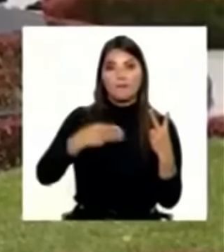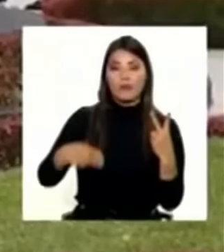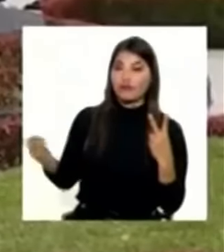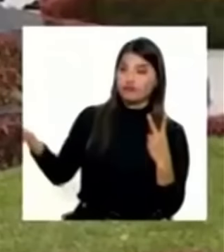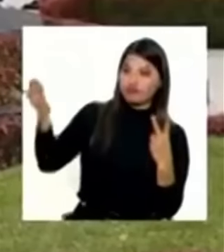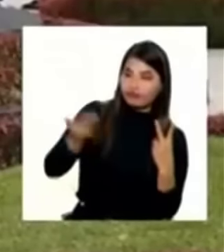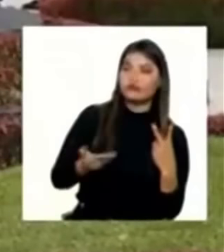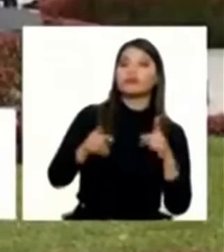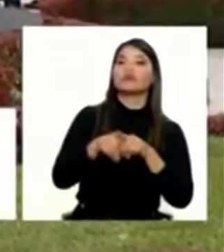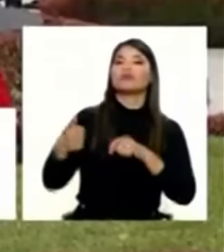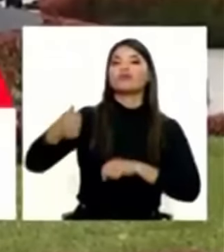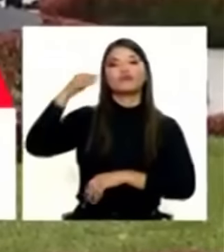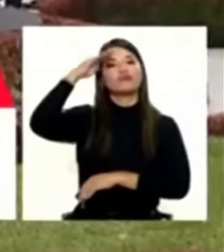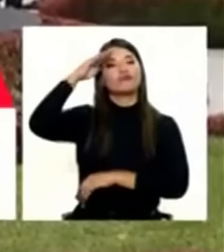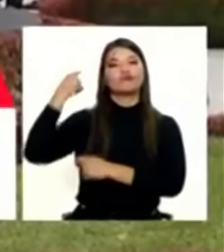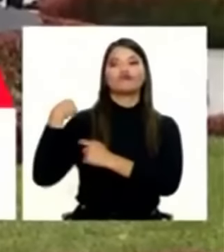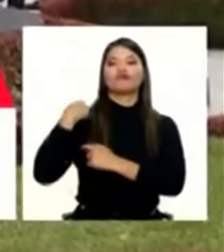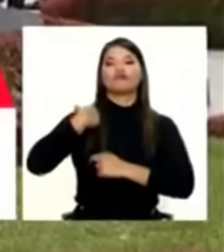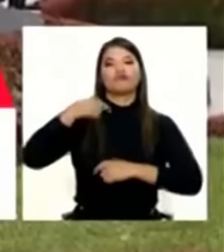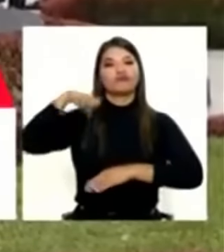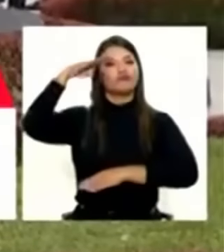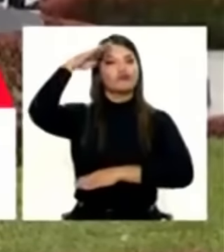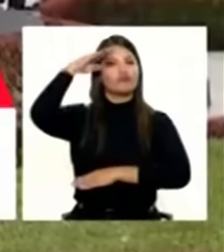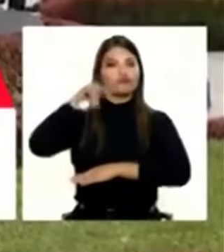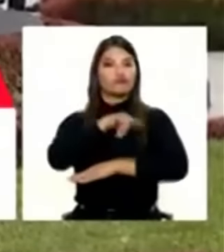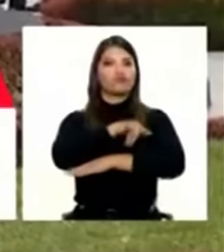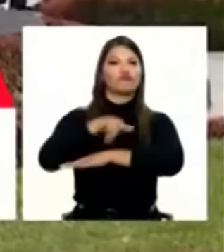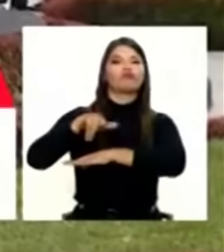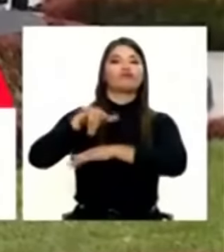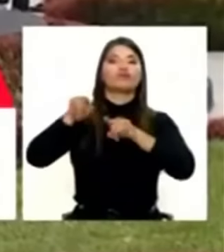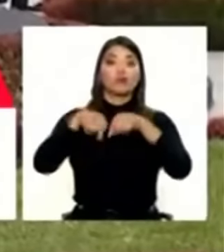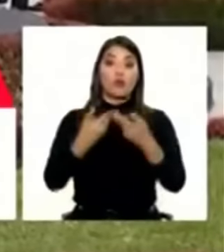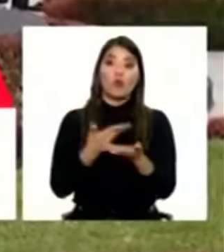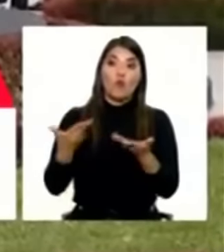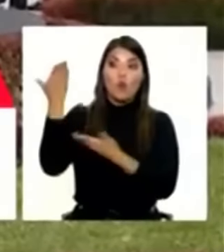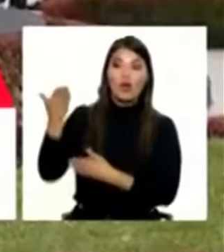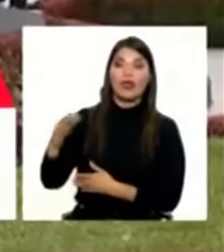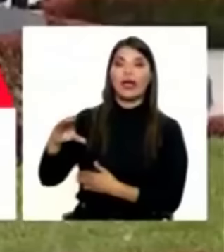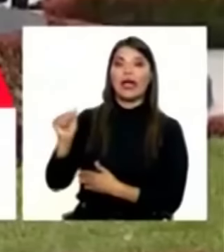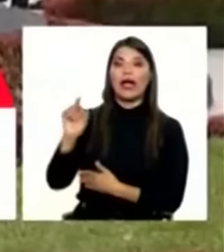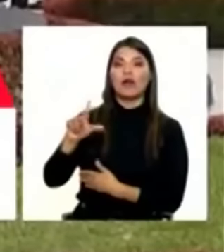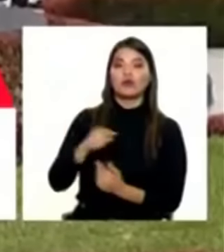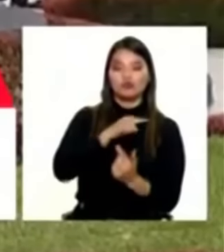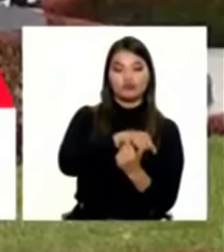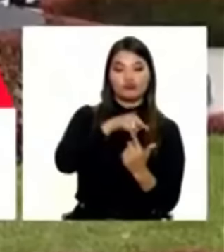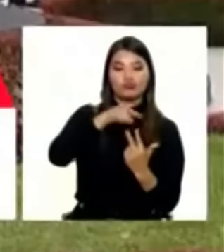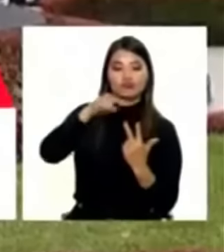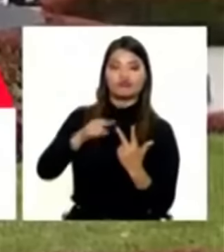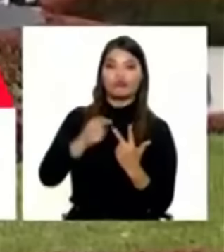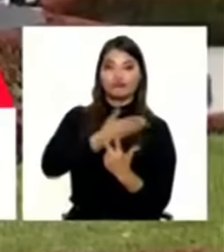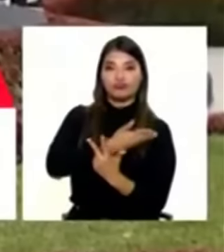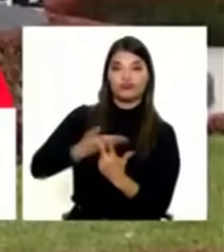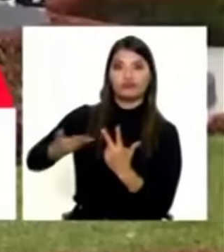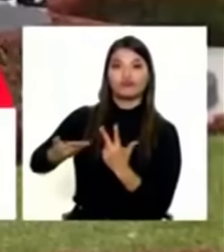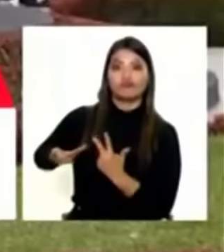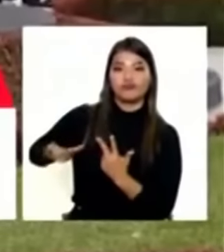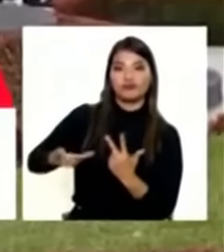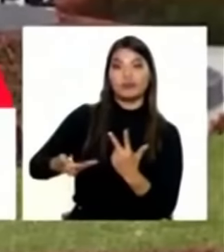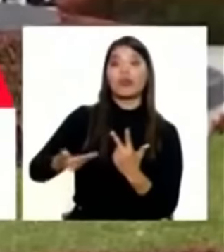comandante general de la Fuerza Aérea del Perú, general del aire, Carlos Chávez. La mandataria en